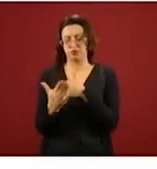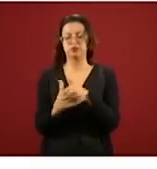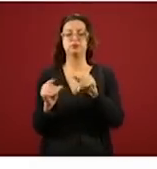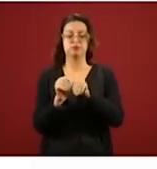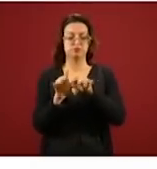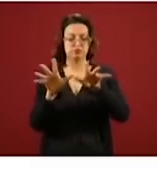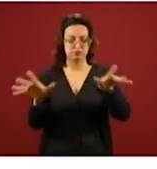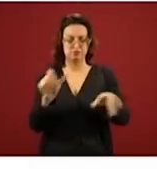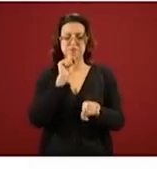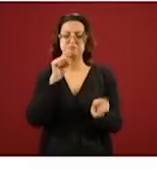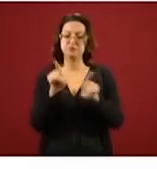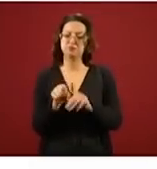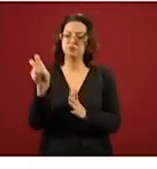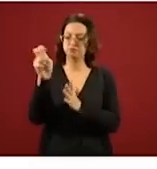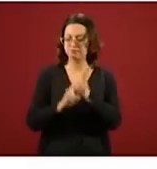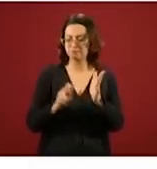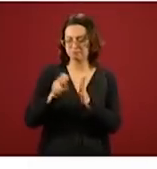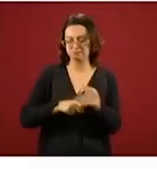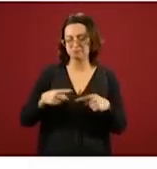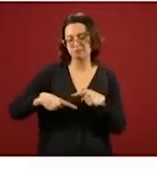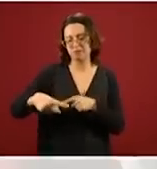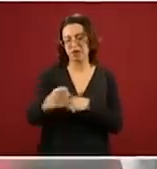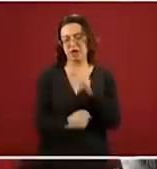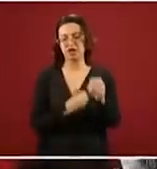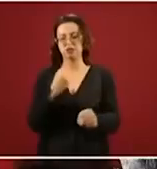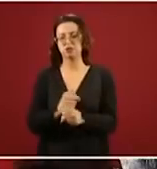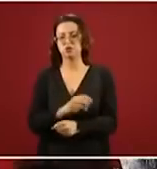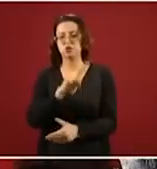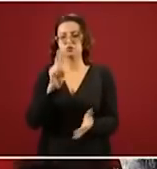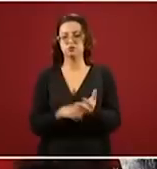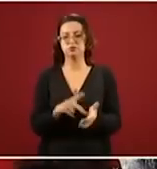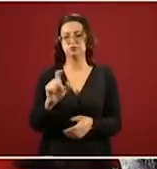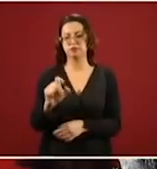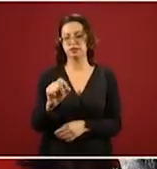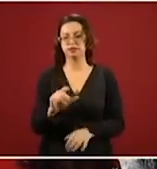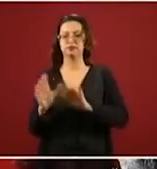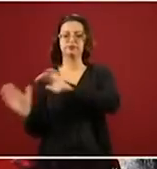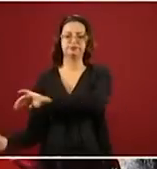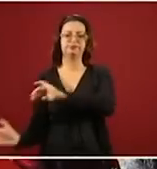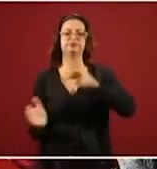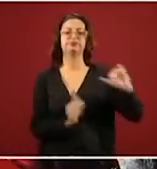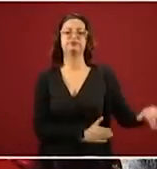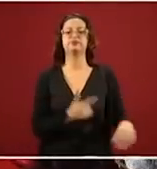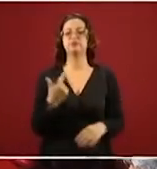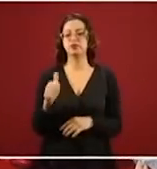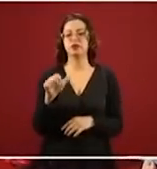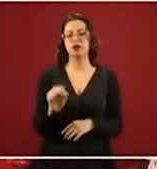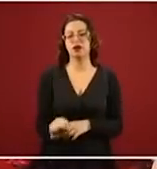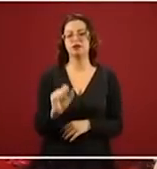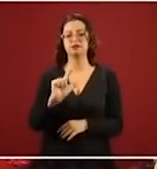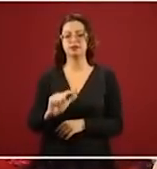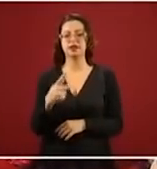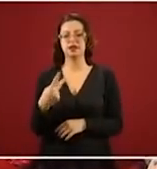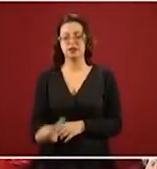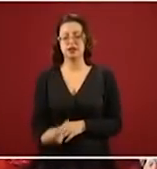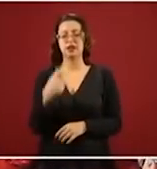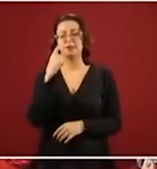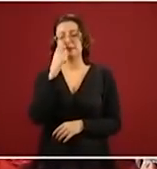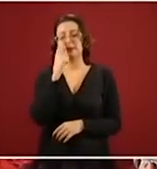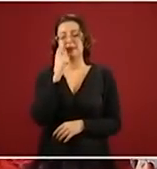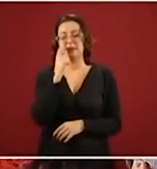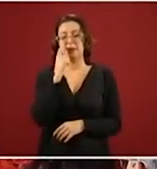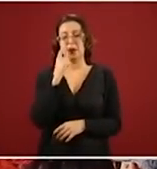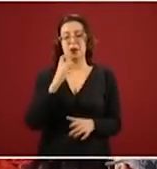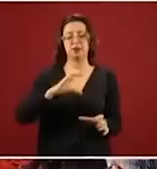importantes modificaciones en este año 2020 nos vamos al gas lp en el gas lp tanto en cilindros como